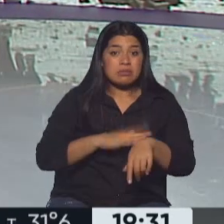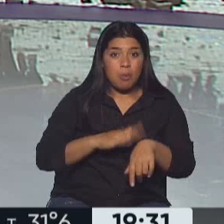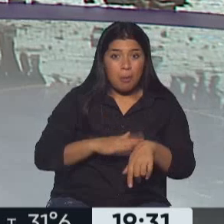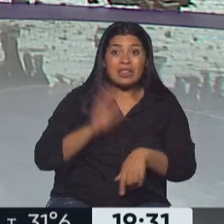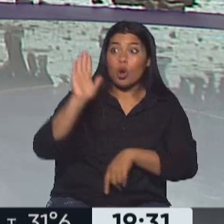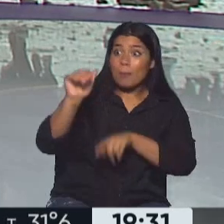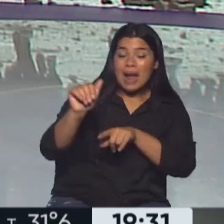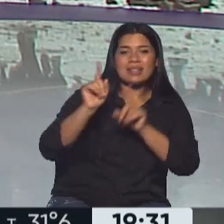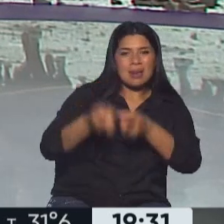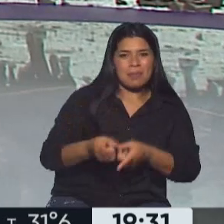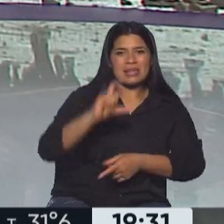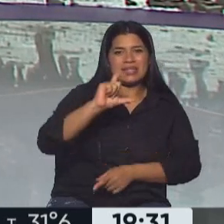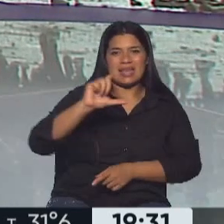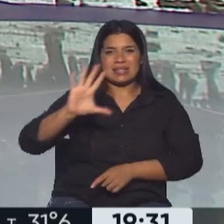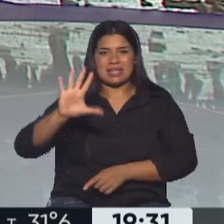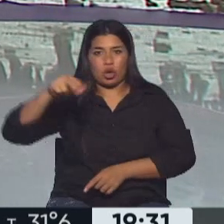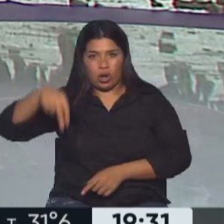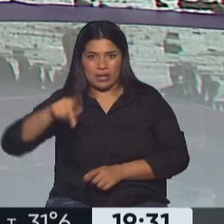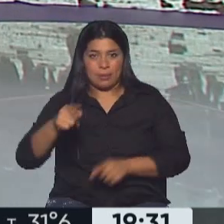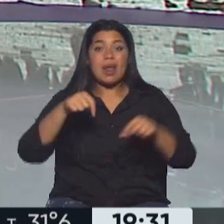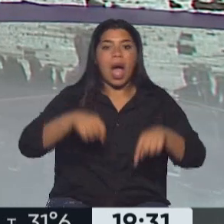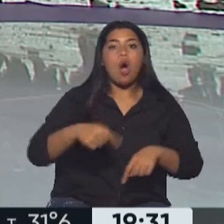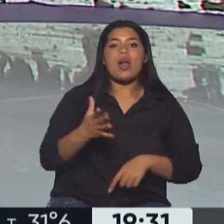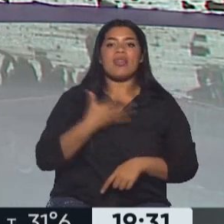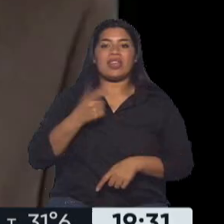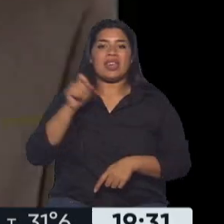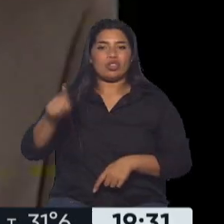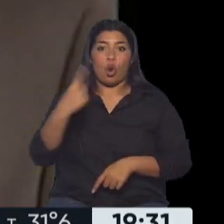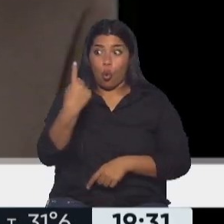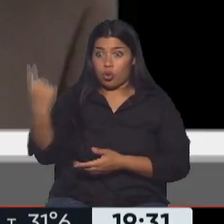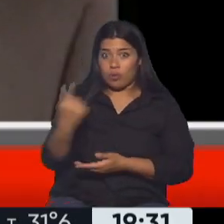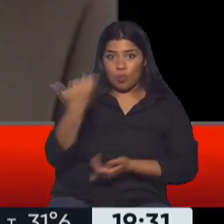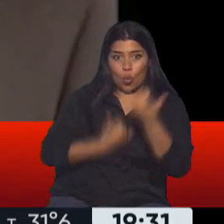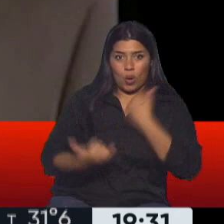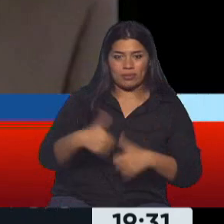C5N ahora compartimos testimonios de uno de sus directores Alejandro Bercovich